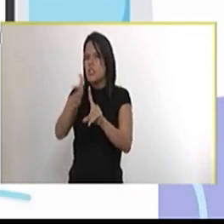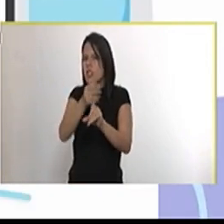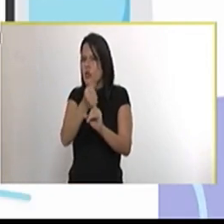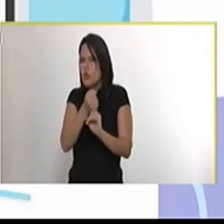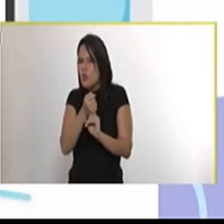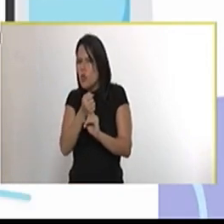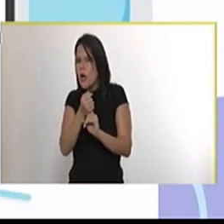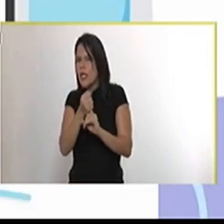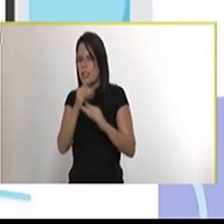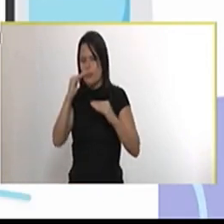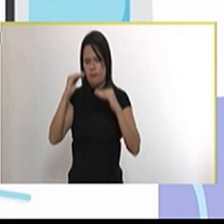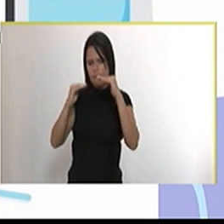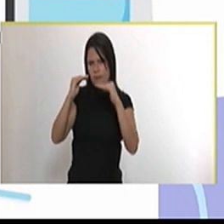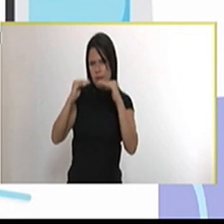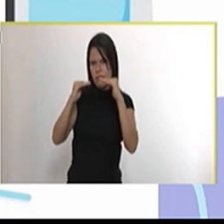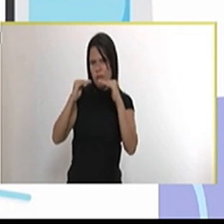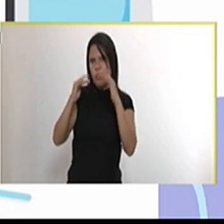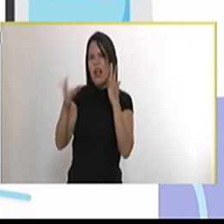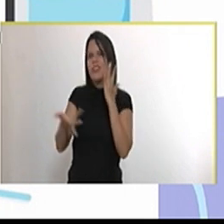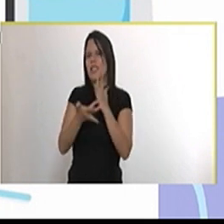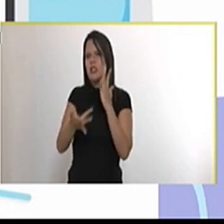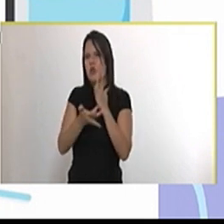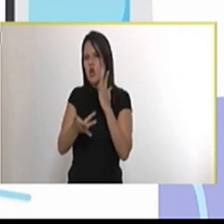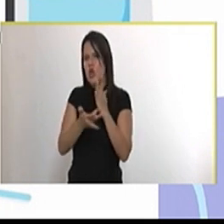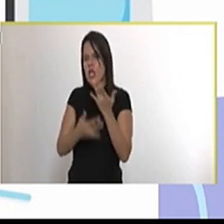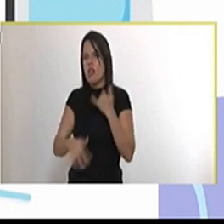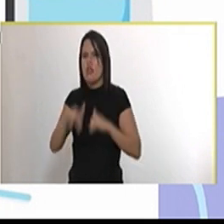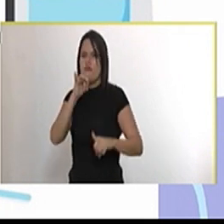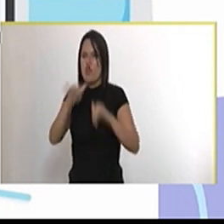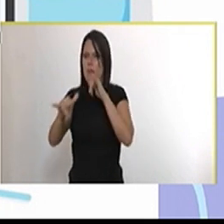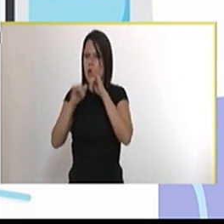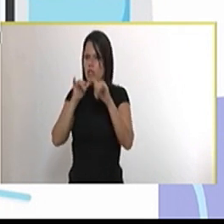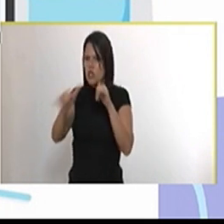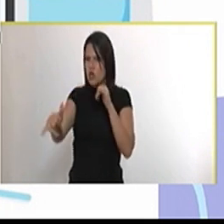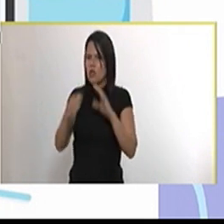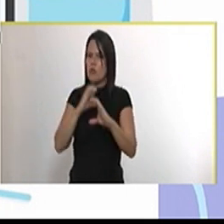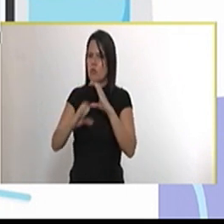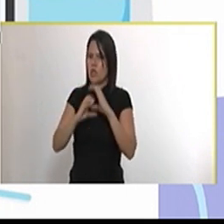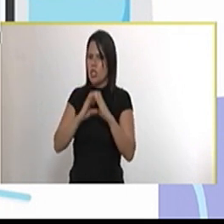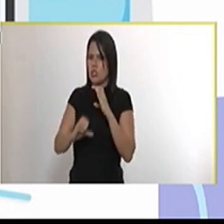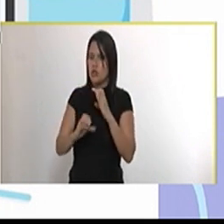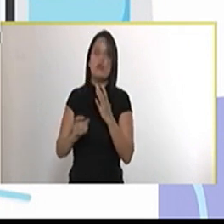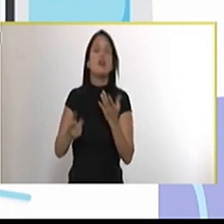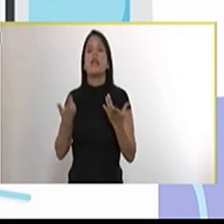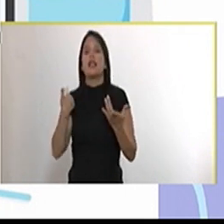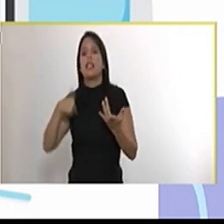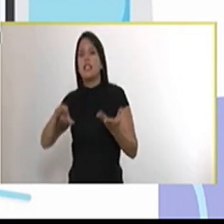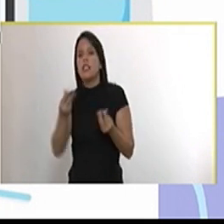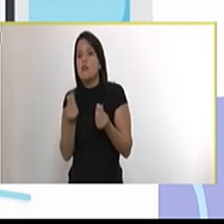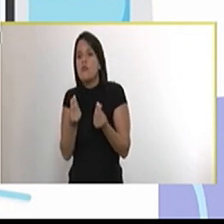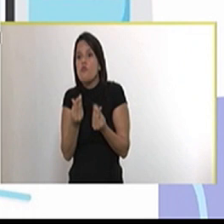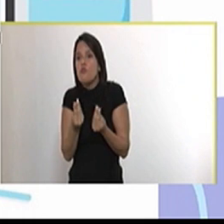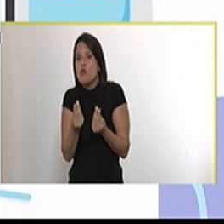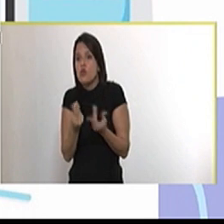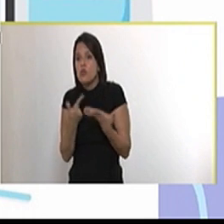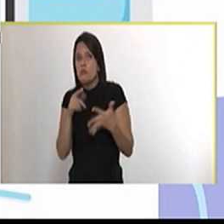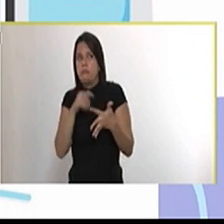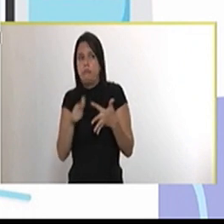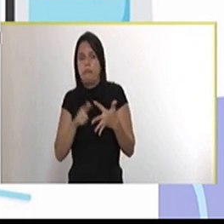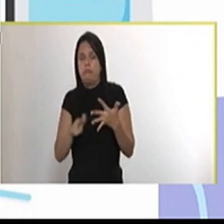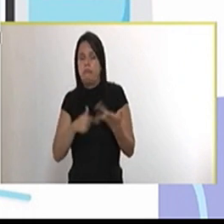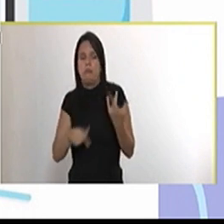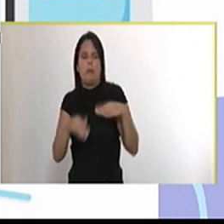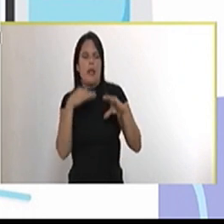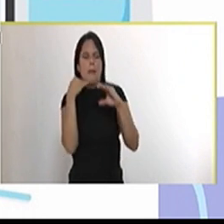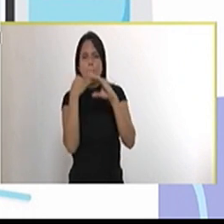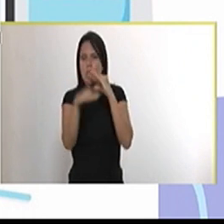encuentra mediadas por las tecnologías de información y comunicación, que incluyen una gran variedad de medios para enviar